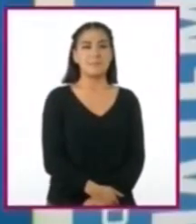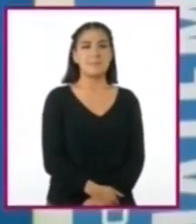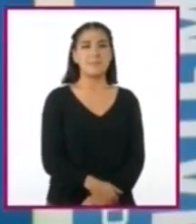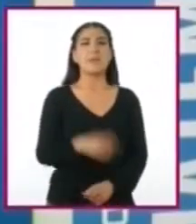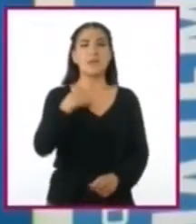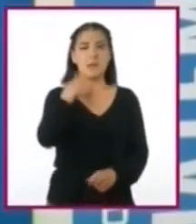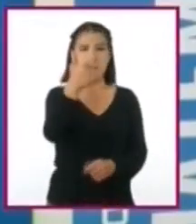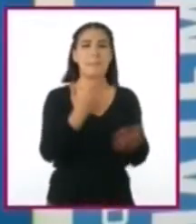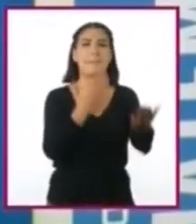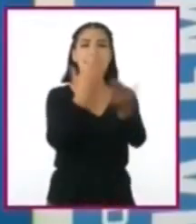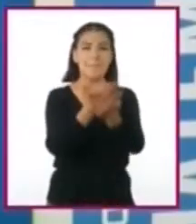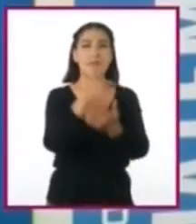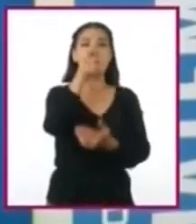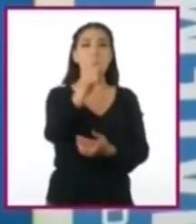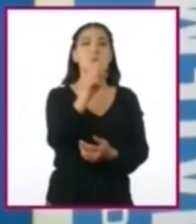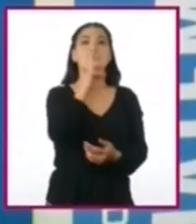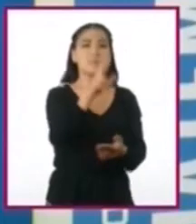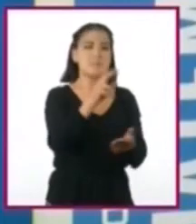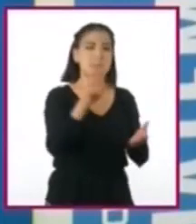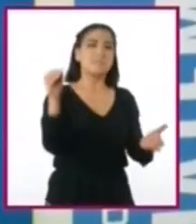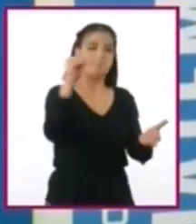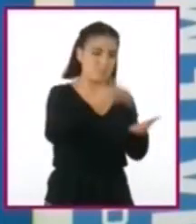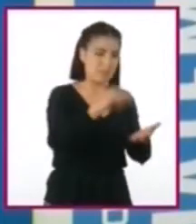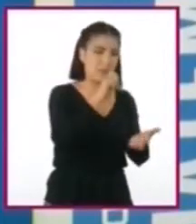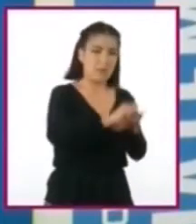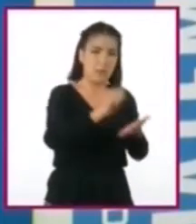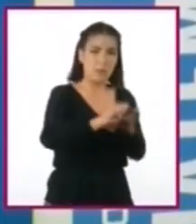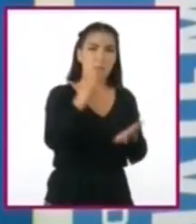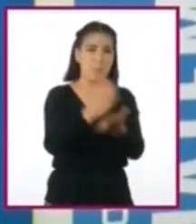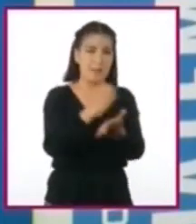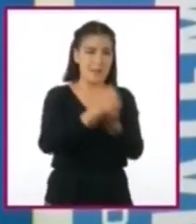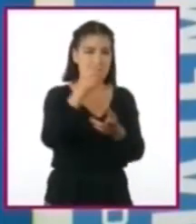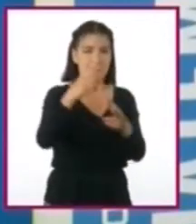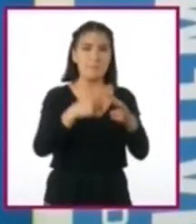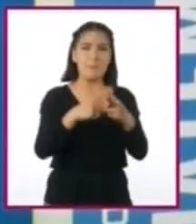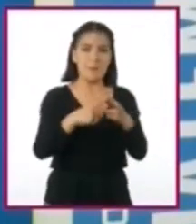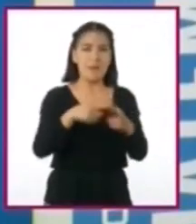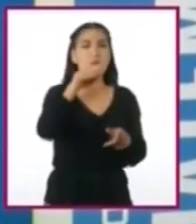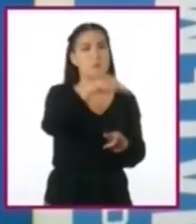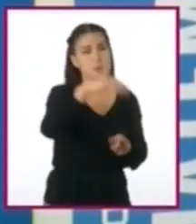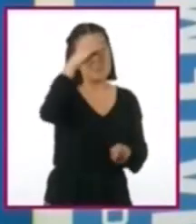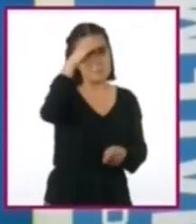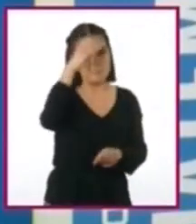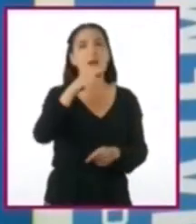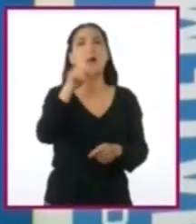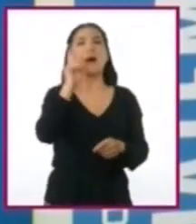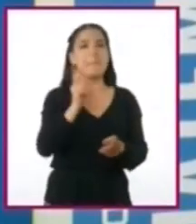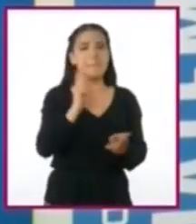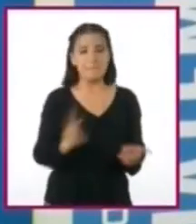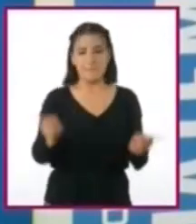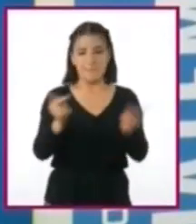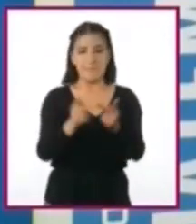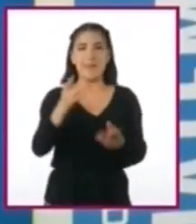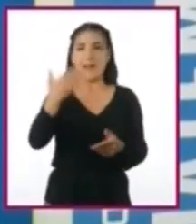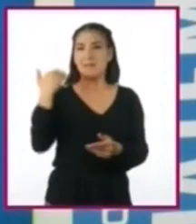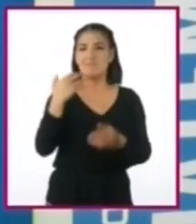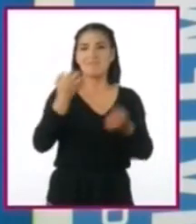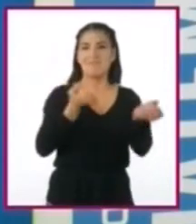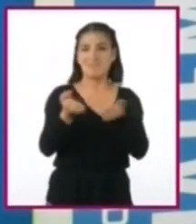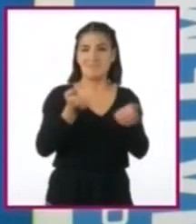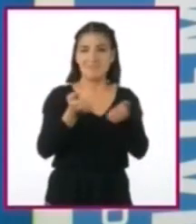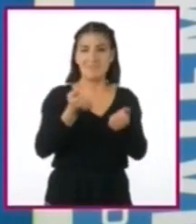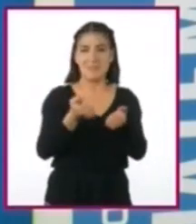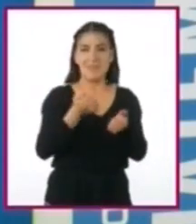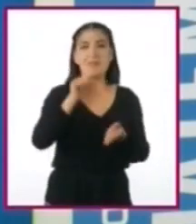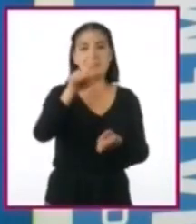Les pido que sus respuestas las anoten en su cuaderno de apuntes, reflexionen sobre ellas y las comparen con los ejercicios anteriores, que